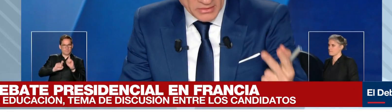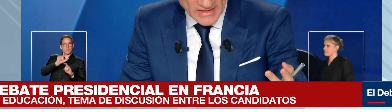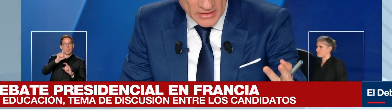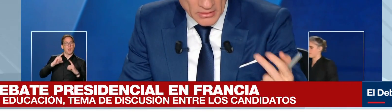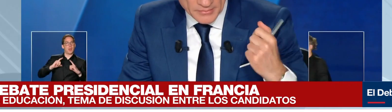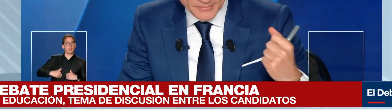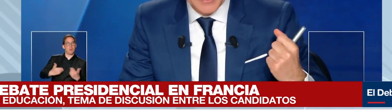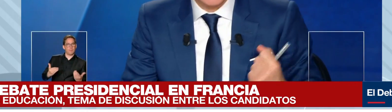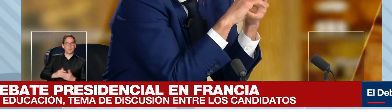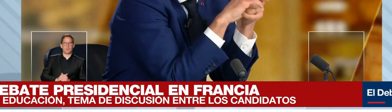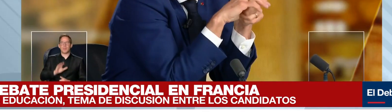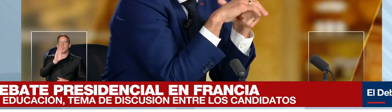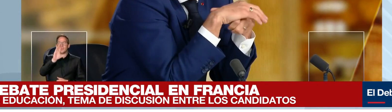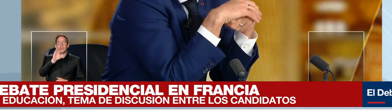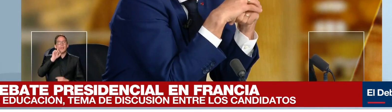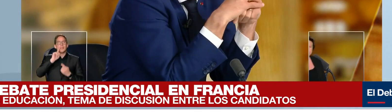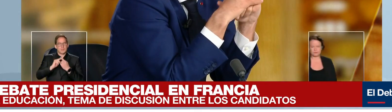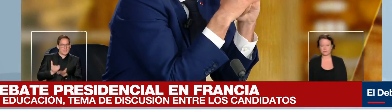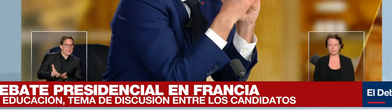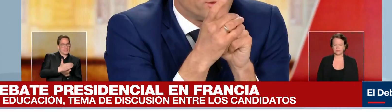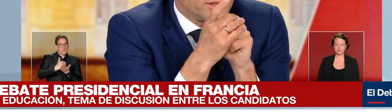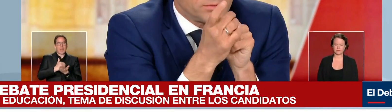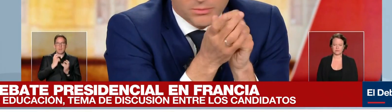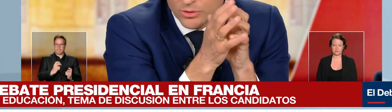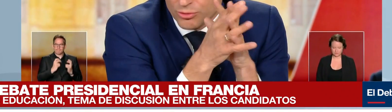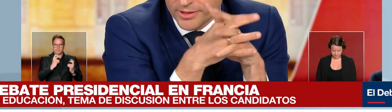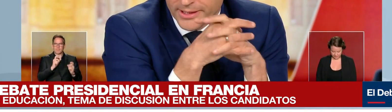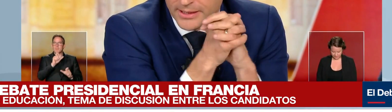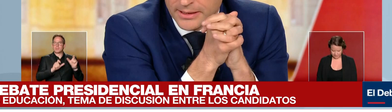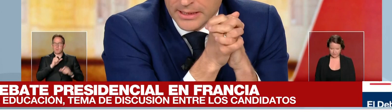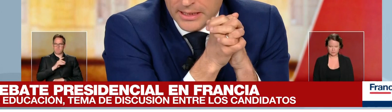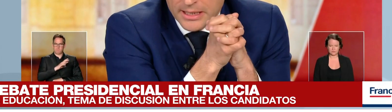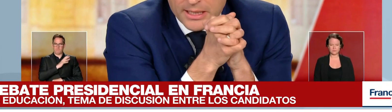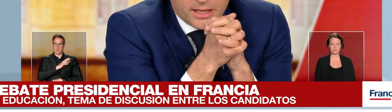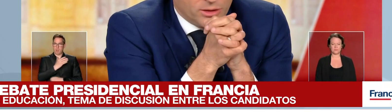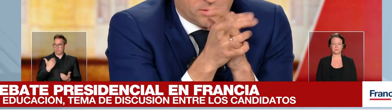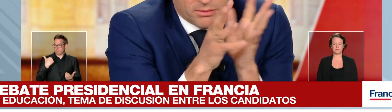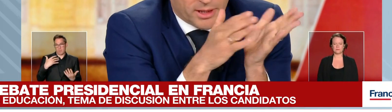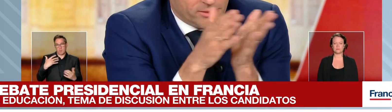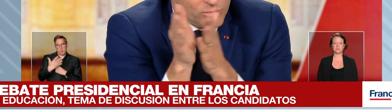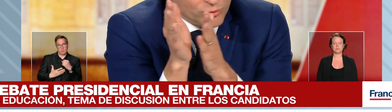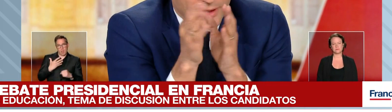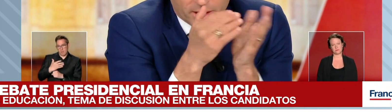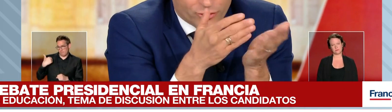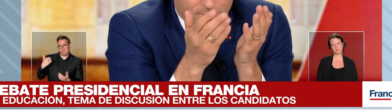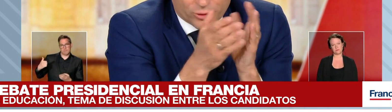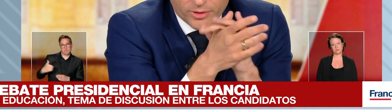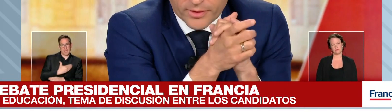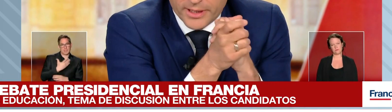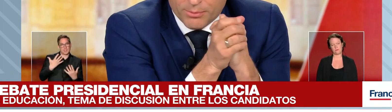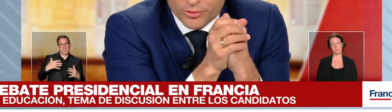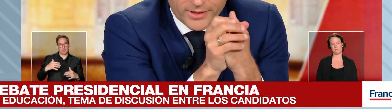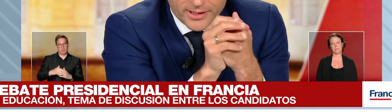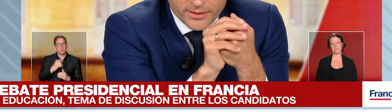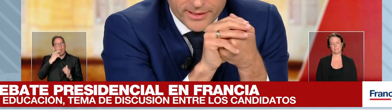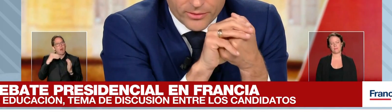del colegio, la revalorización de los profesores ya comenzó en este quinquenio y